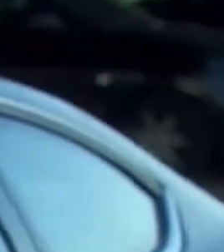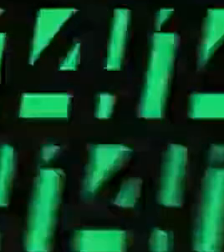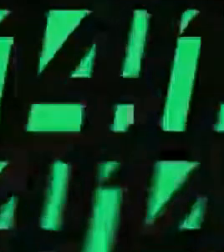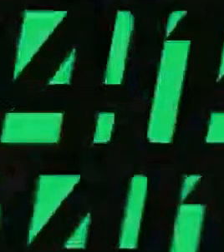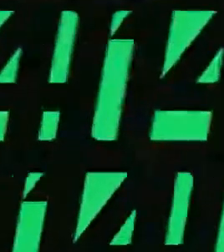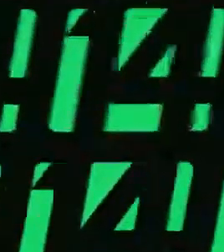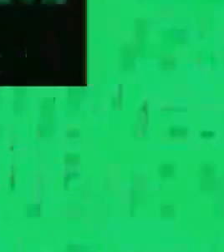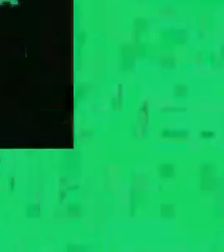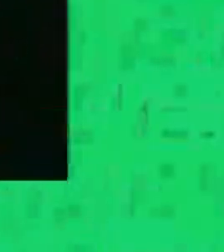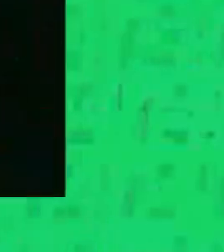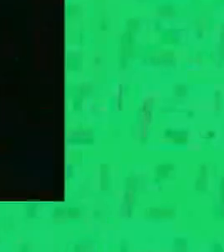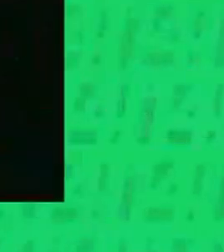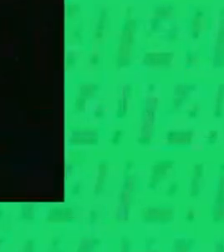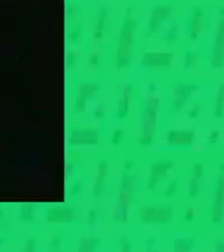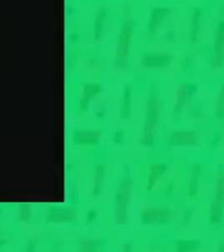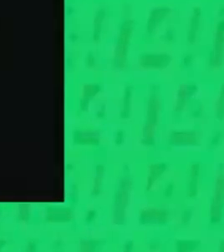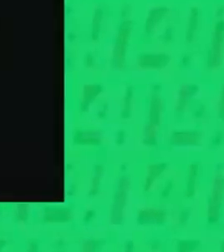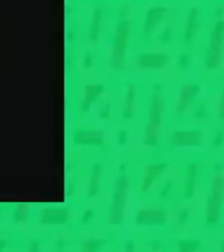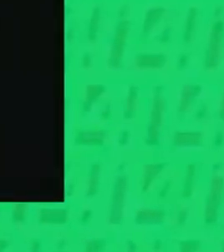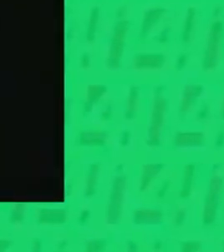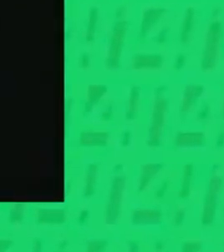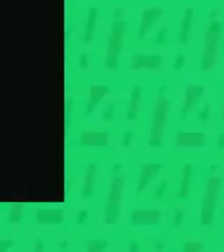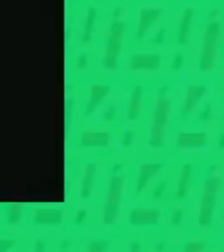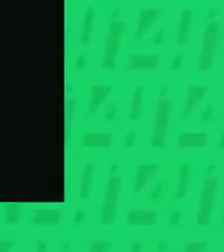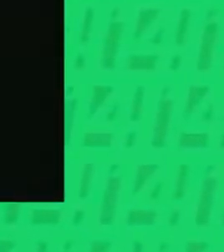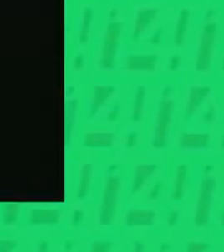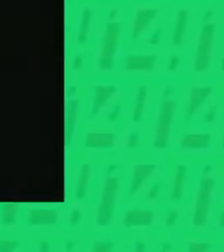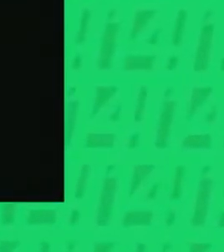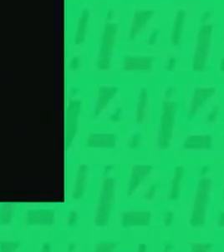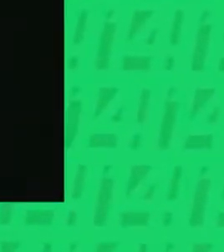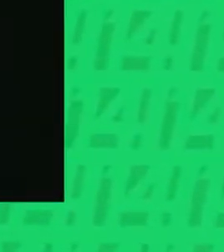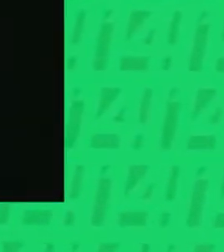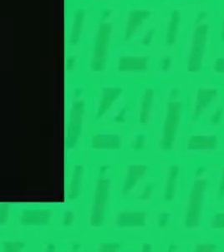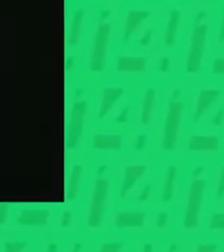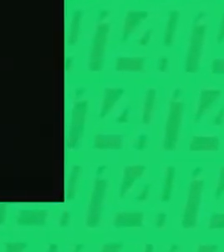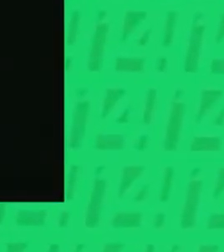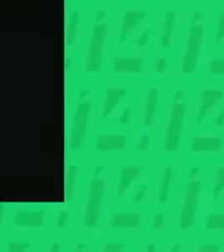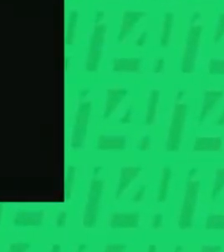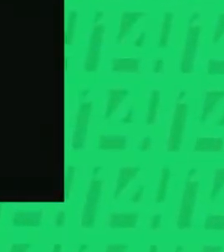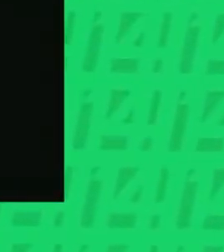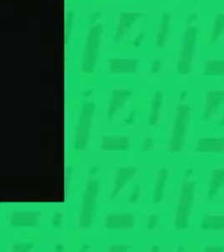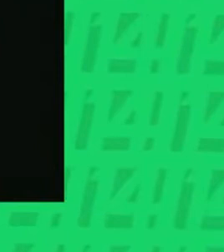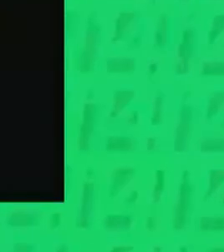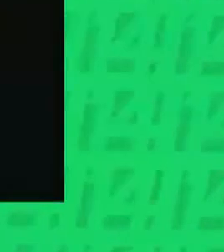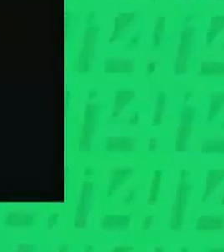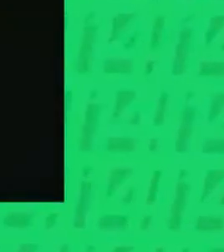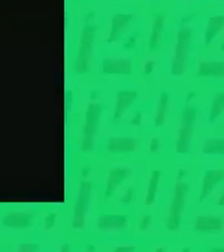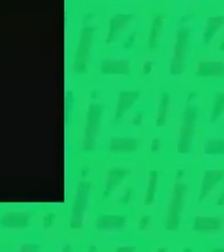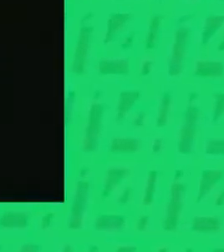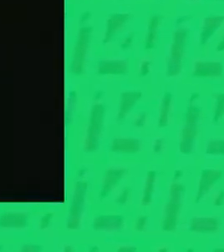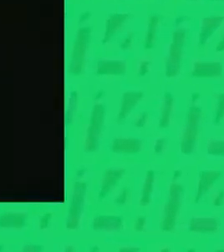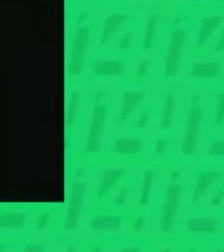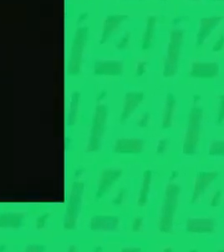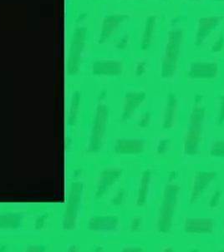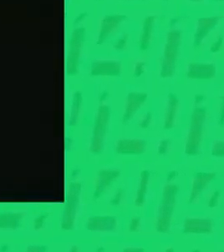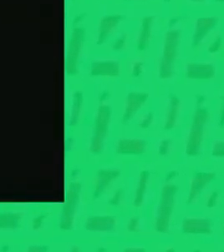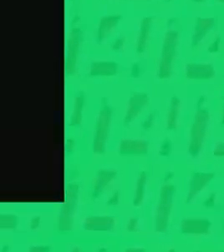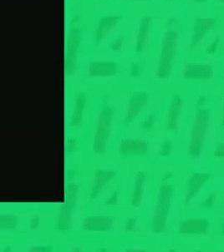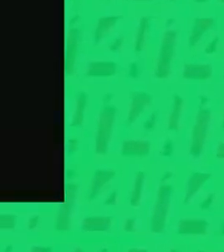mismo. Gran Reserva. Miércoles, 22 horas. Sábado, 22